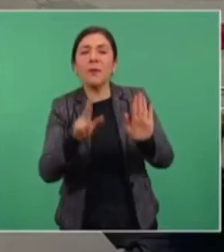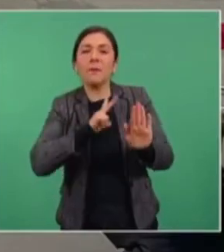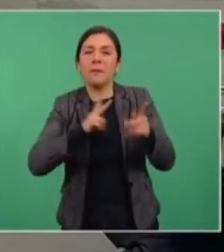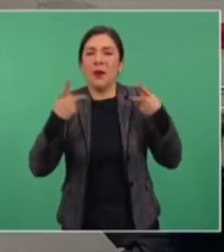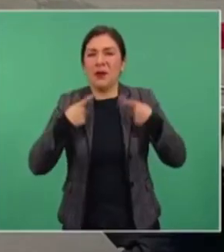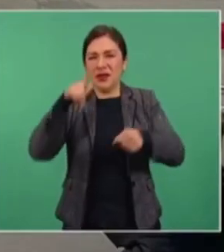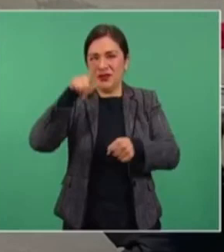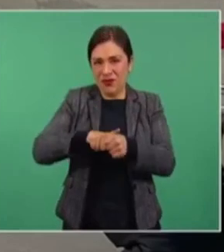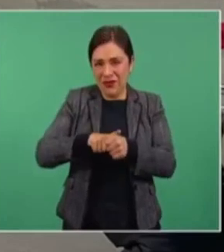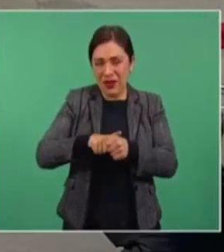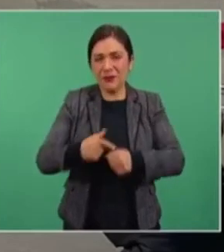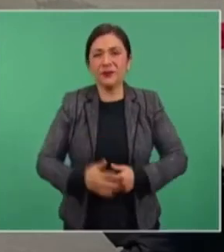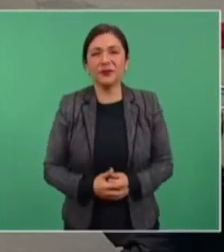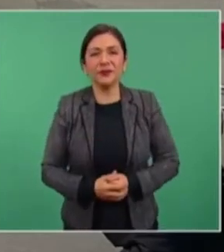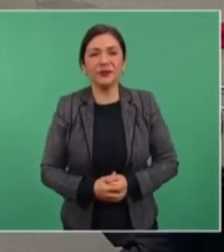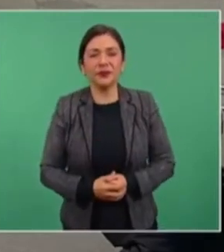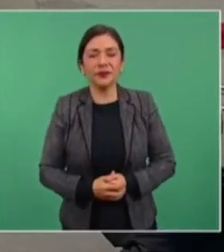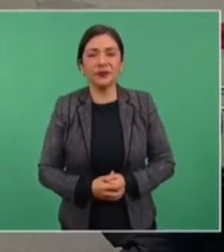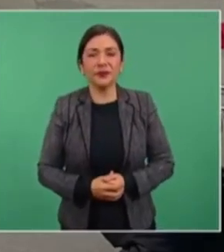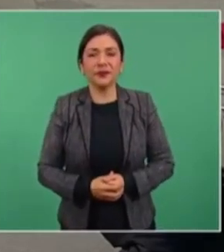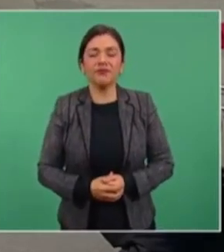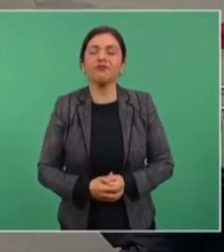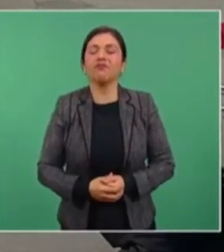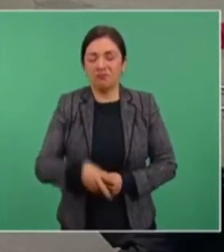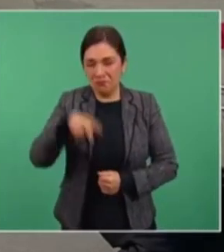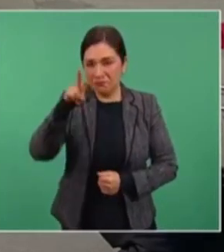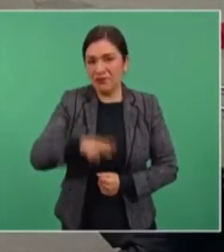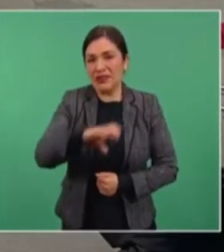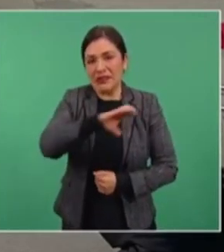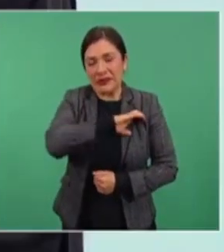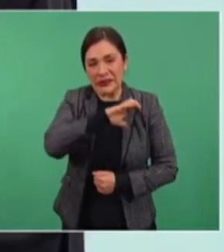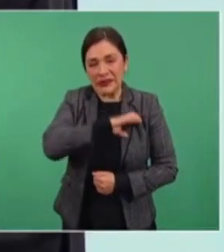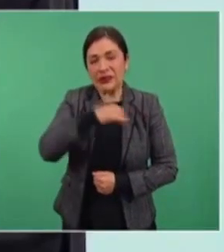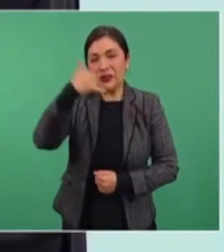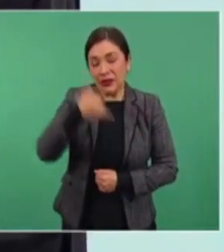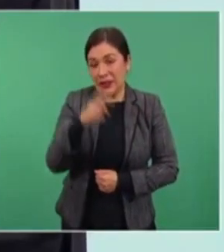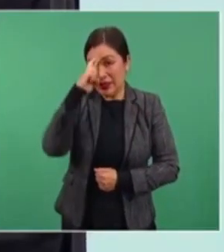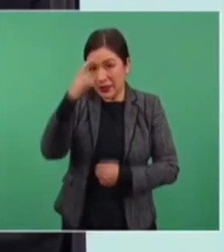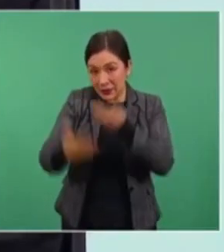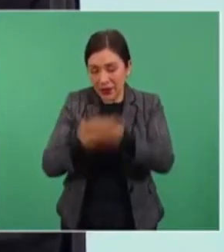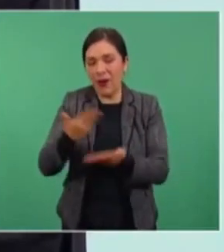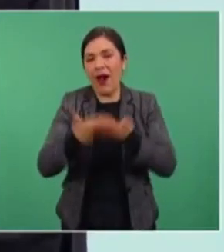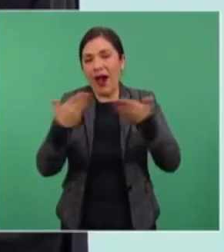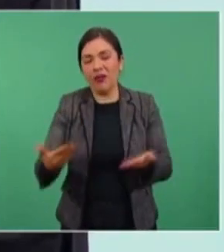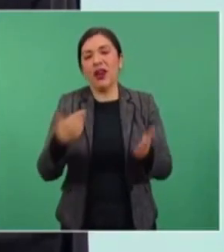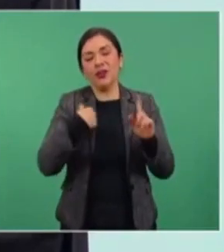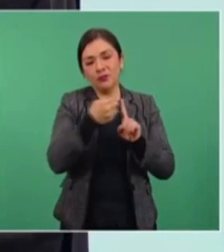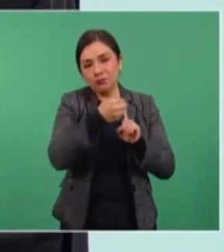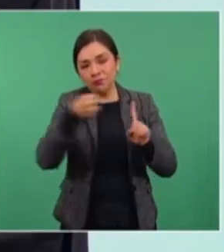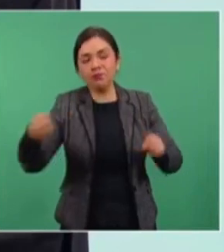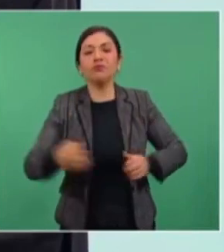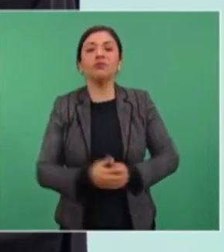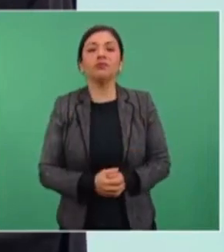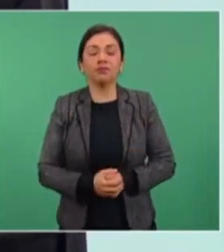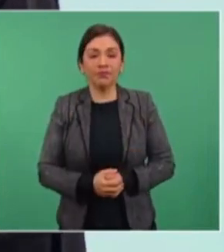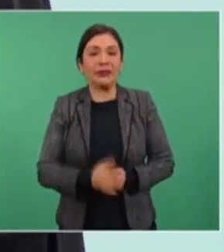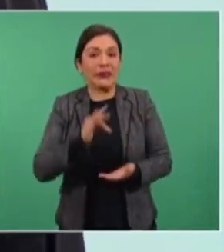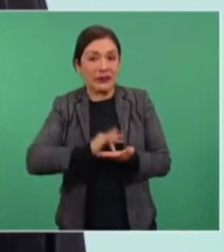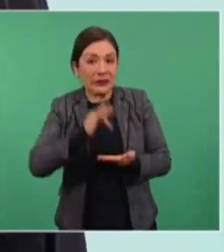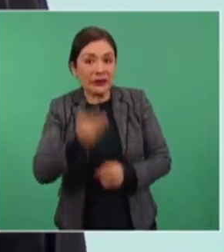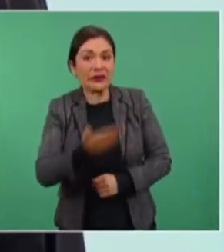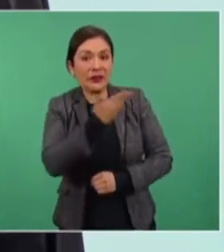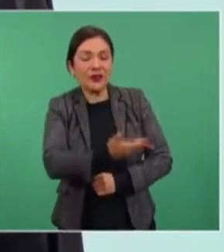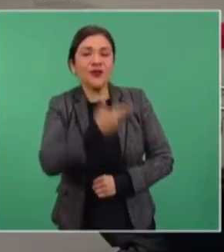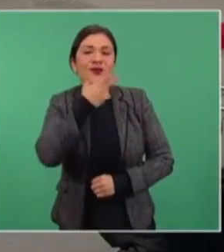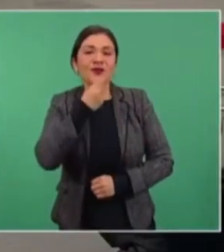hizo. Con afecto y todo respeto procedo. Le agradezco, señor